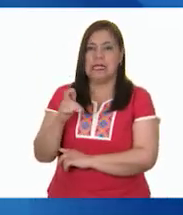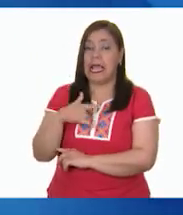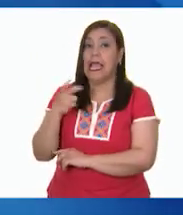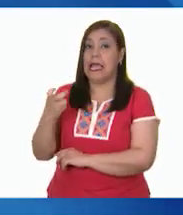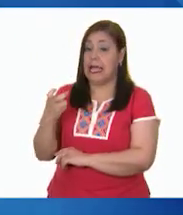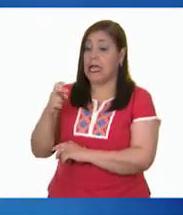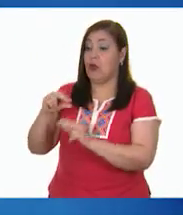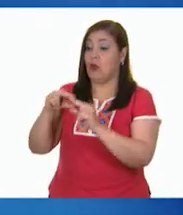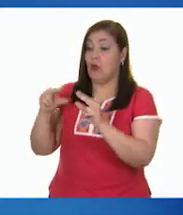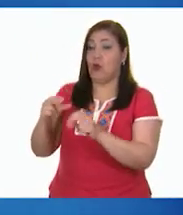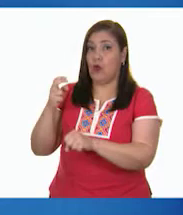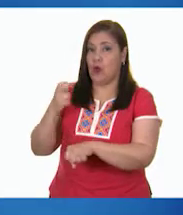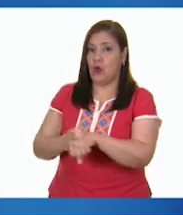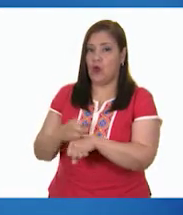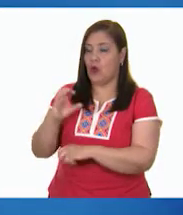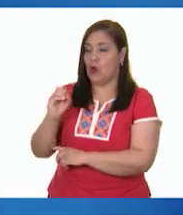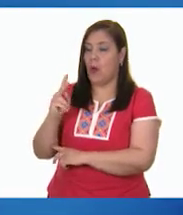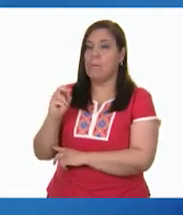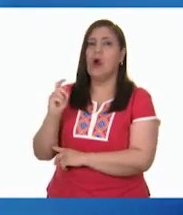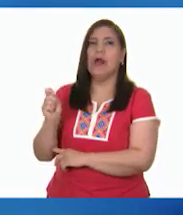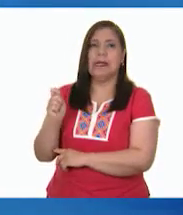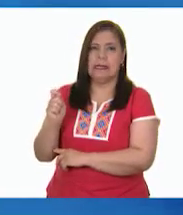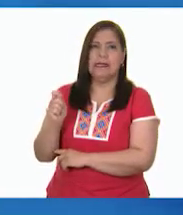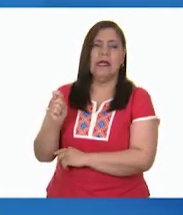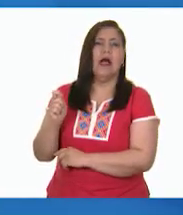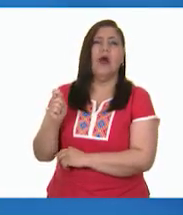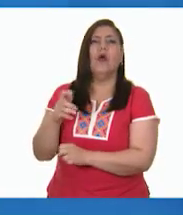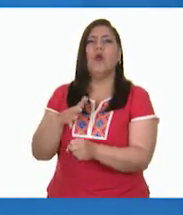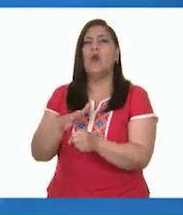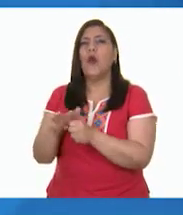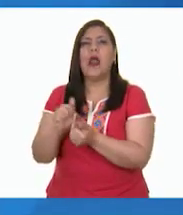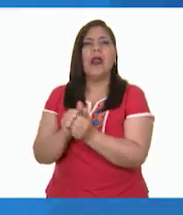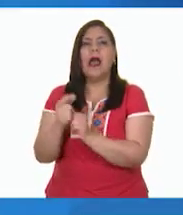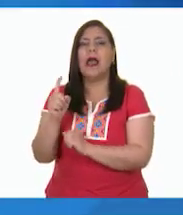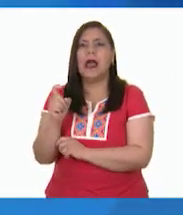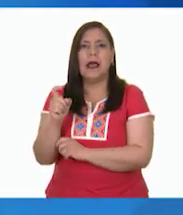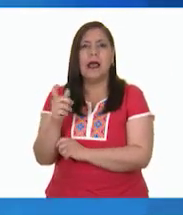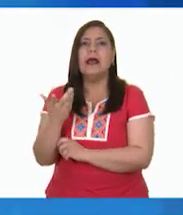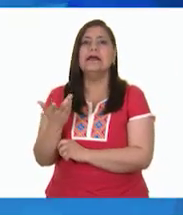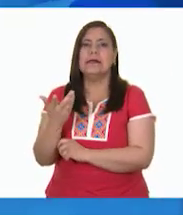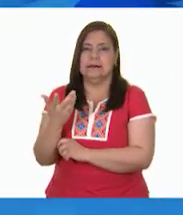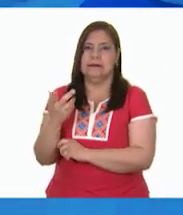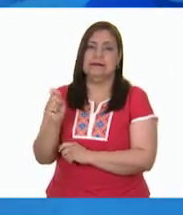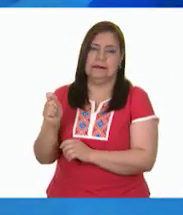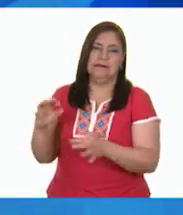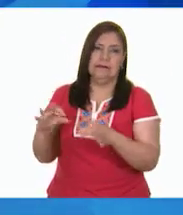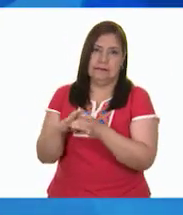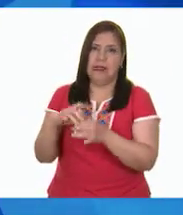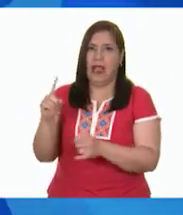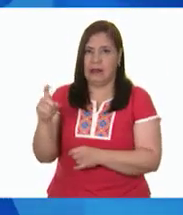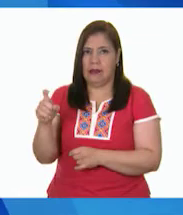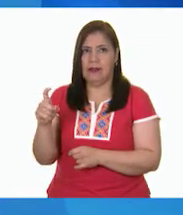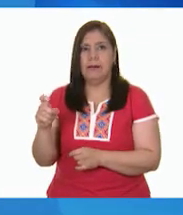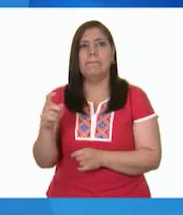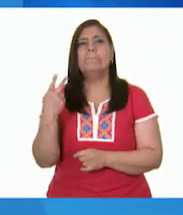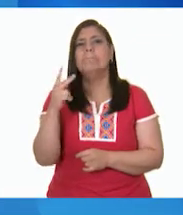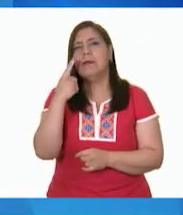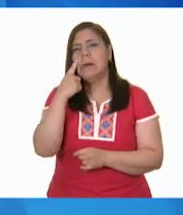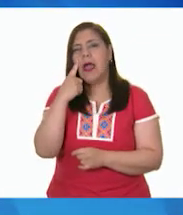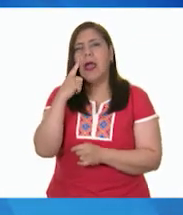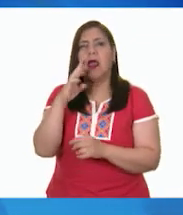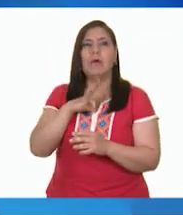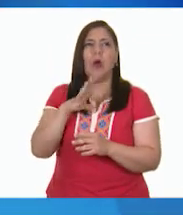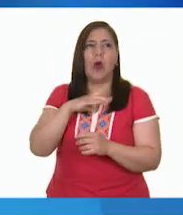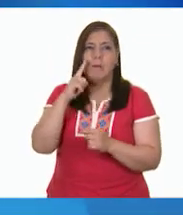¿de dónde está viniendo? ¿Cuál sería su elemento líquido, por así decirlo? El agua. El agua. Ajá. Pero aquí lo estamos viendo en cámara muy,